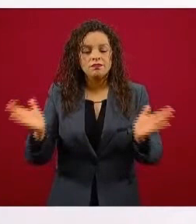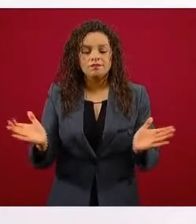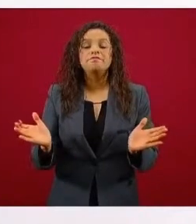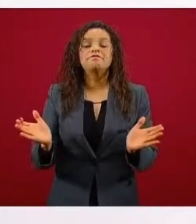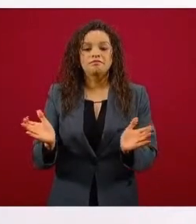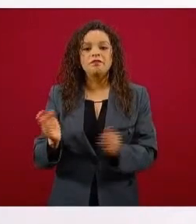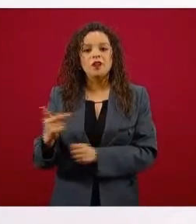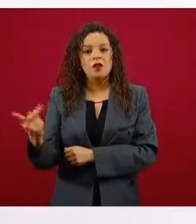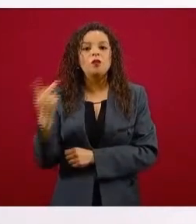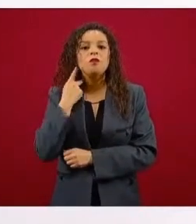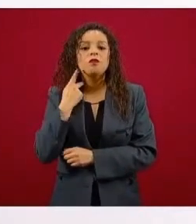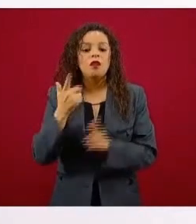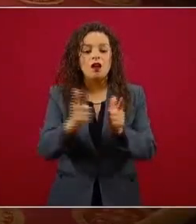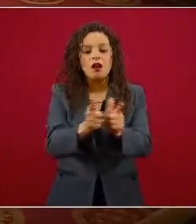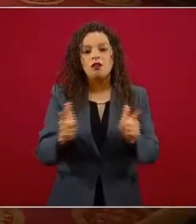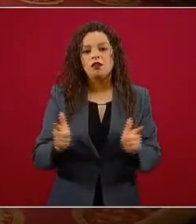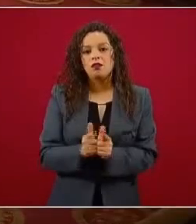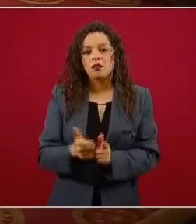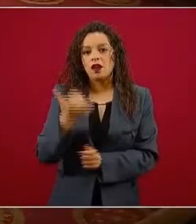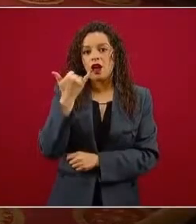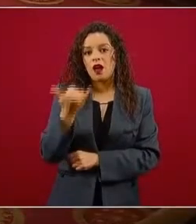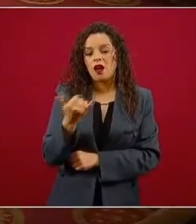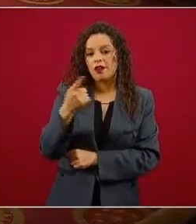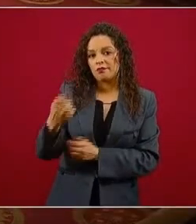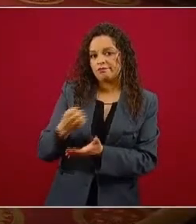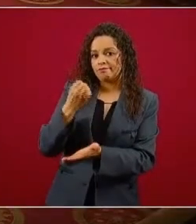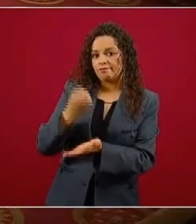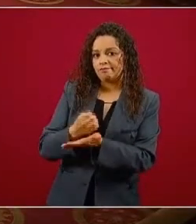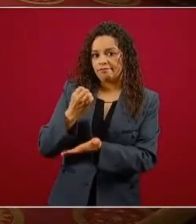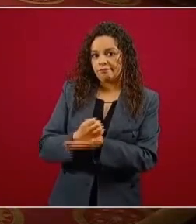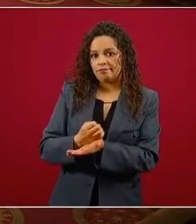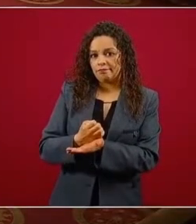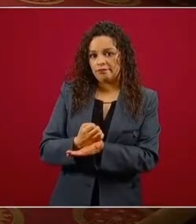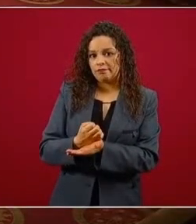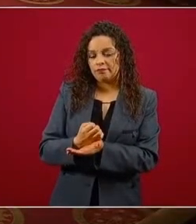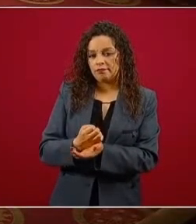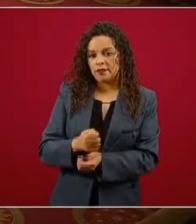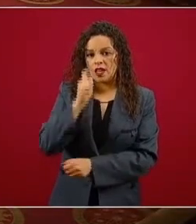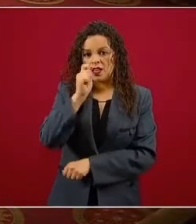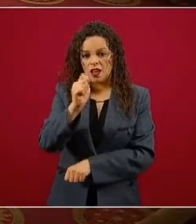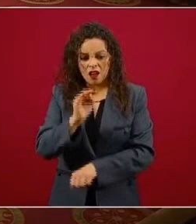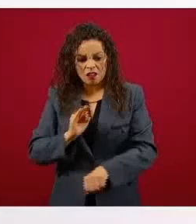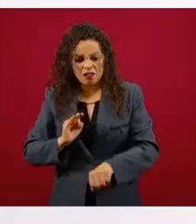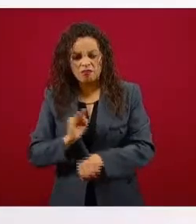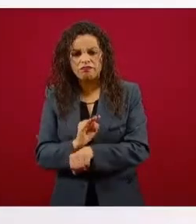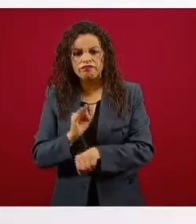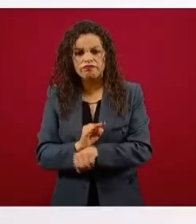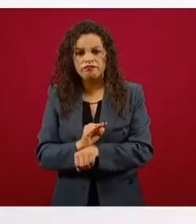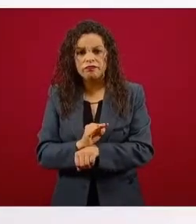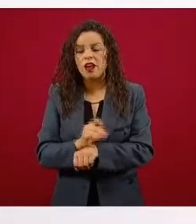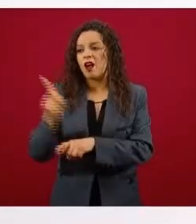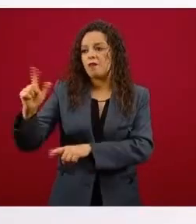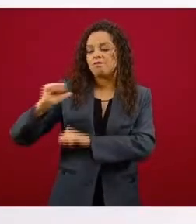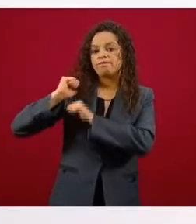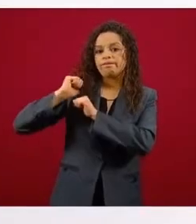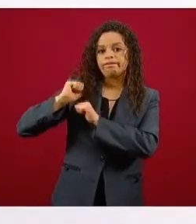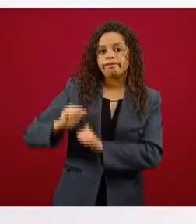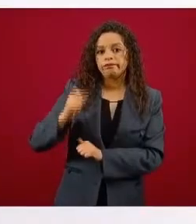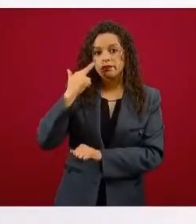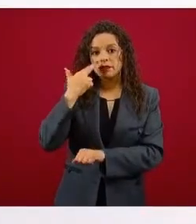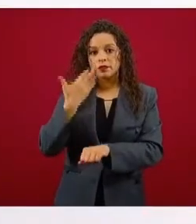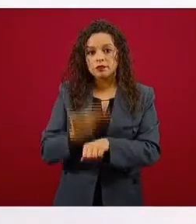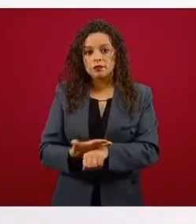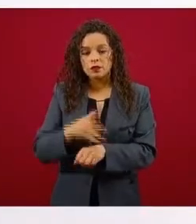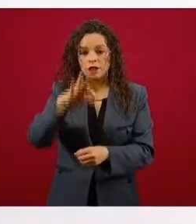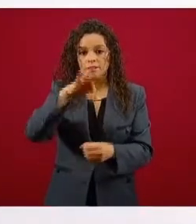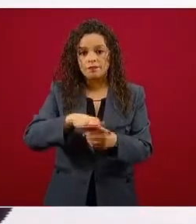político y económico y solapadas por las autoridades electorales.